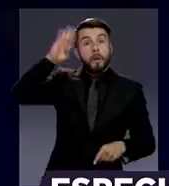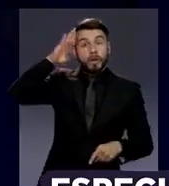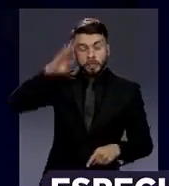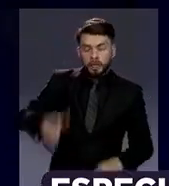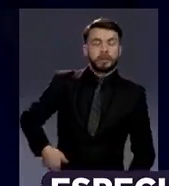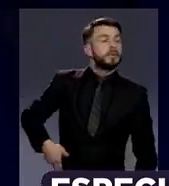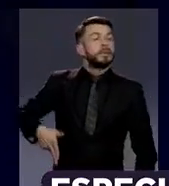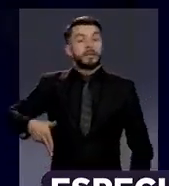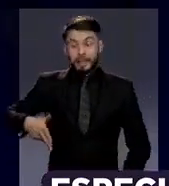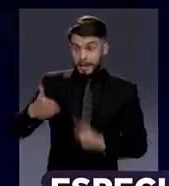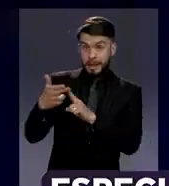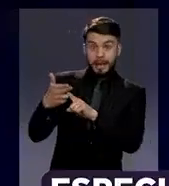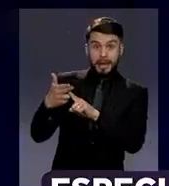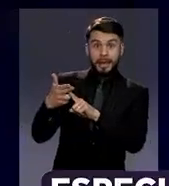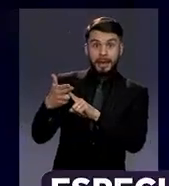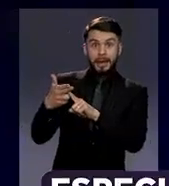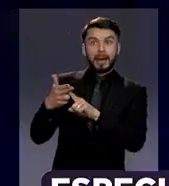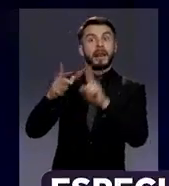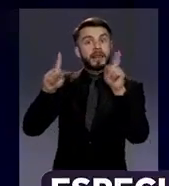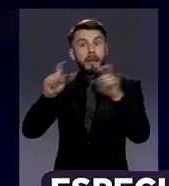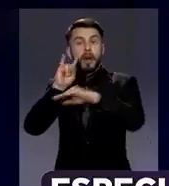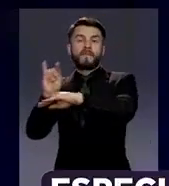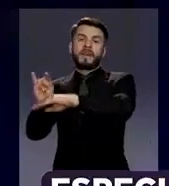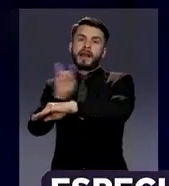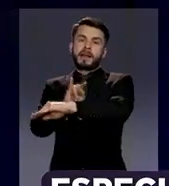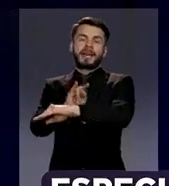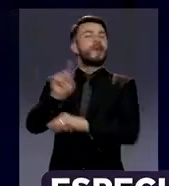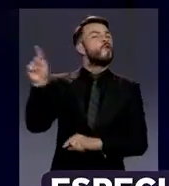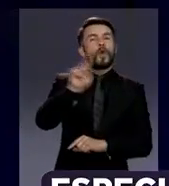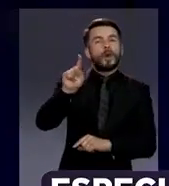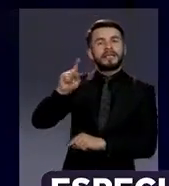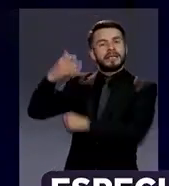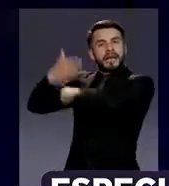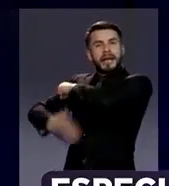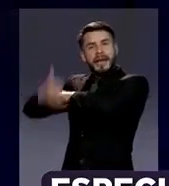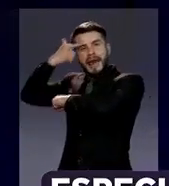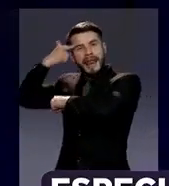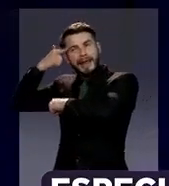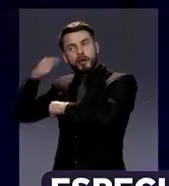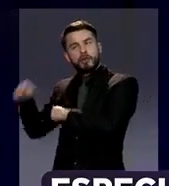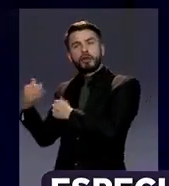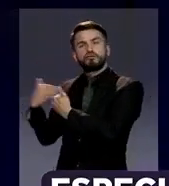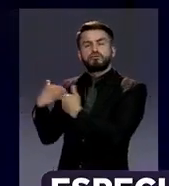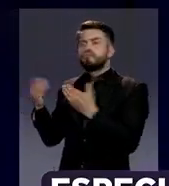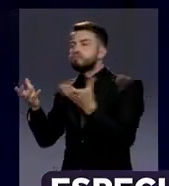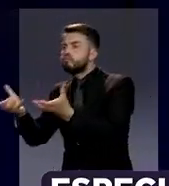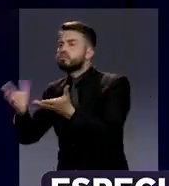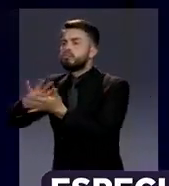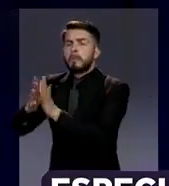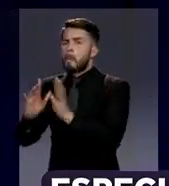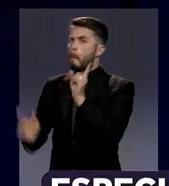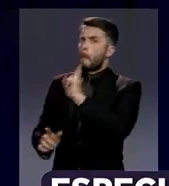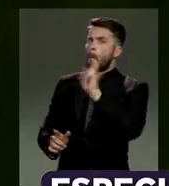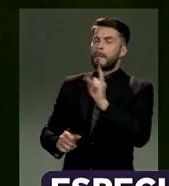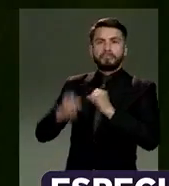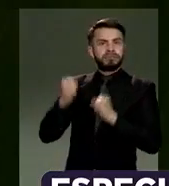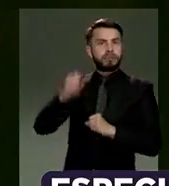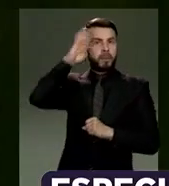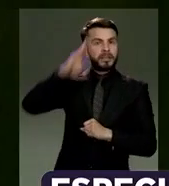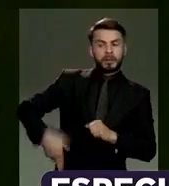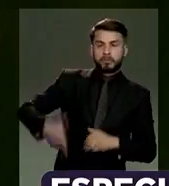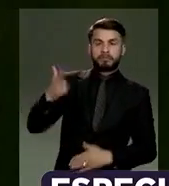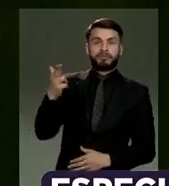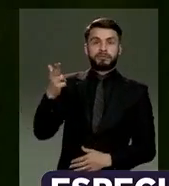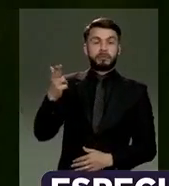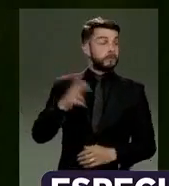confrontando esa movilización social muy espontánea muy rápida y hay que decirlo también muy violenta muy inquieta y león que terminó